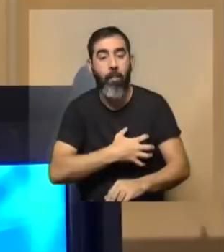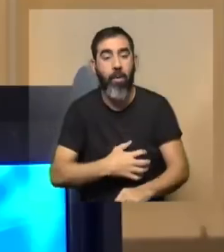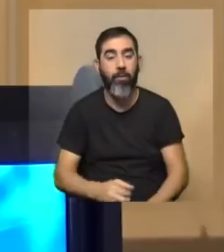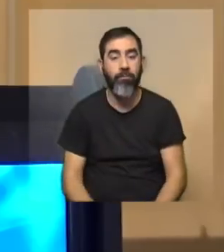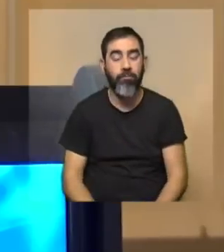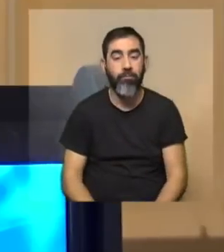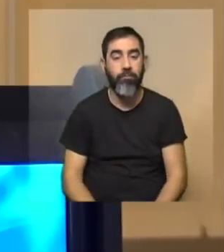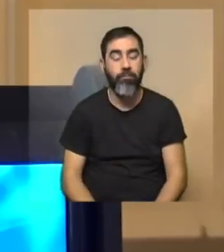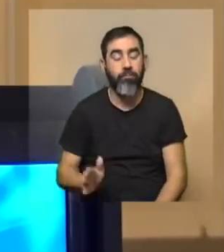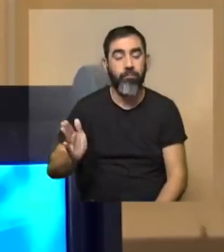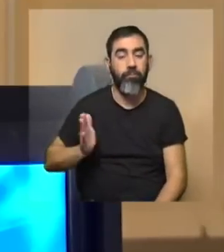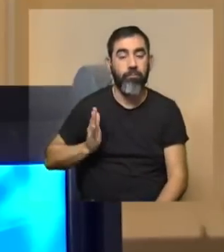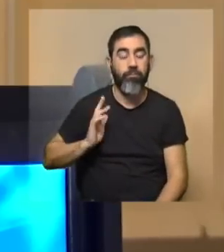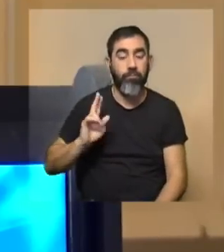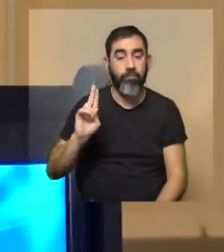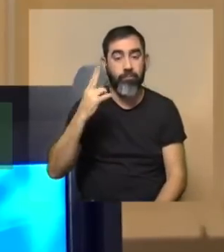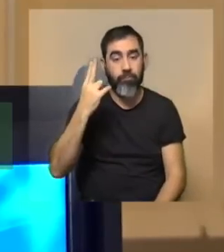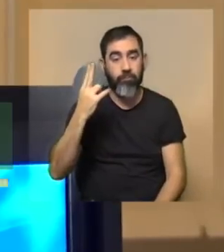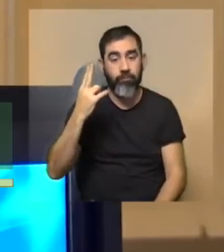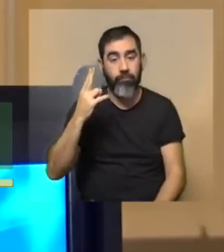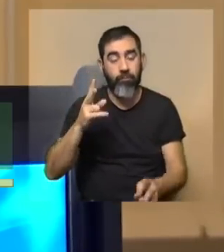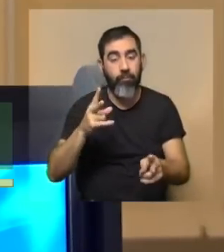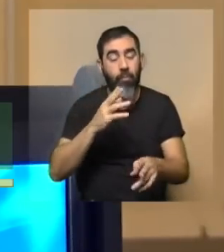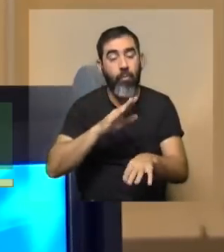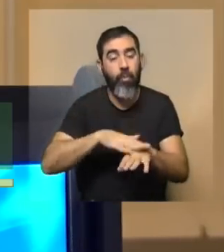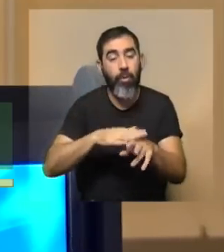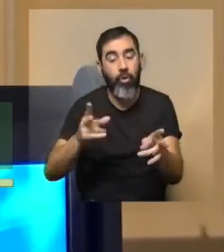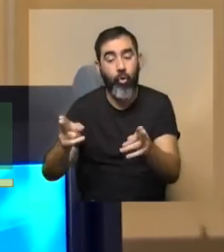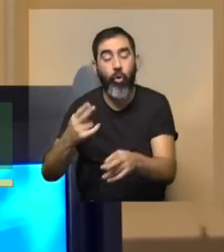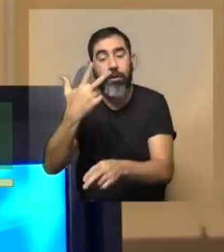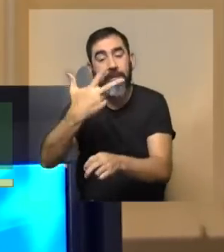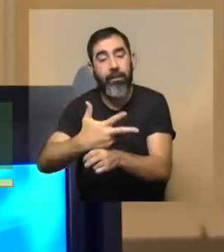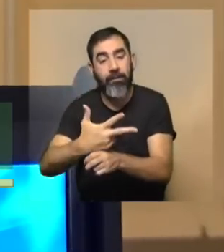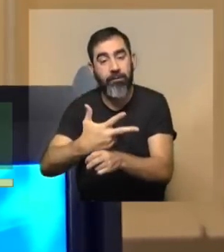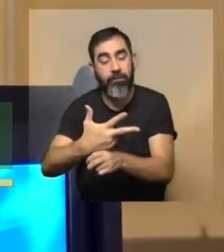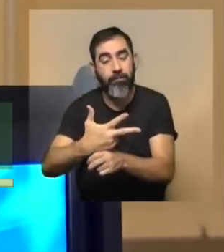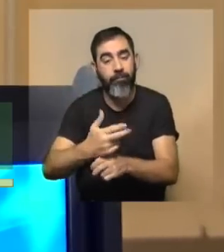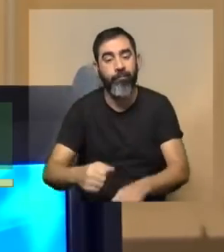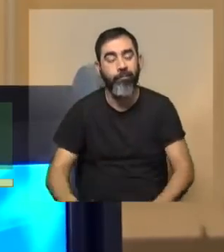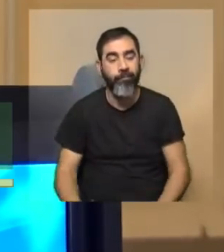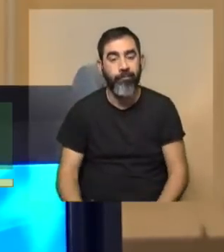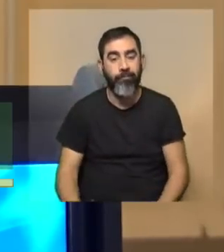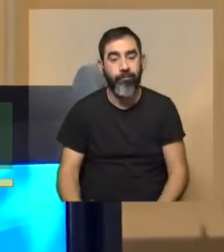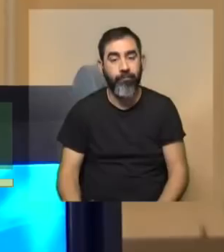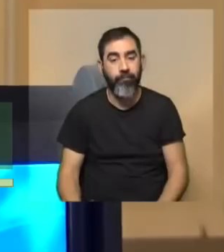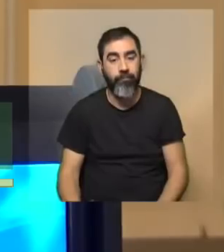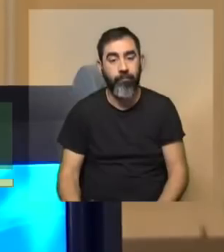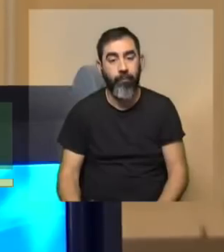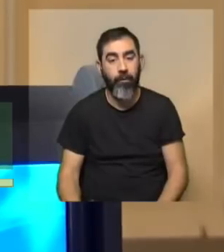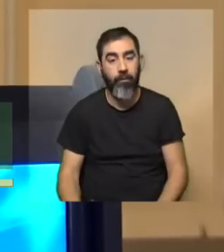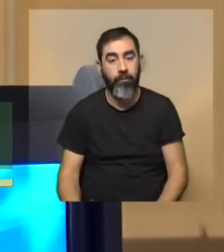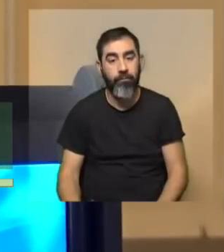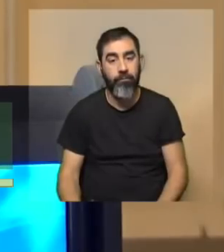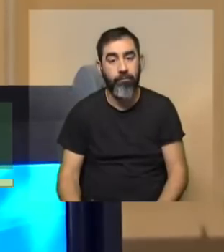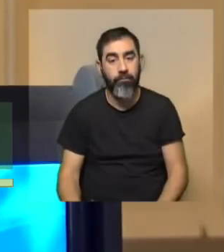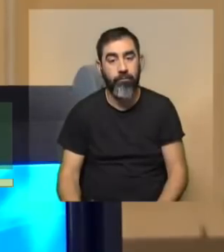la mujer uruguaya está en la fase tres es decir que usted observan que es probable que terminó yendo